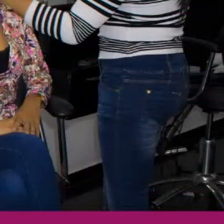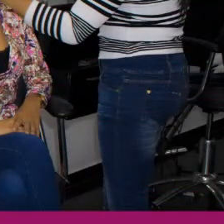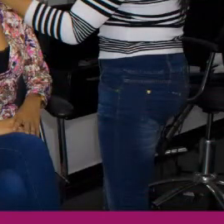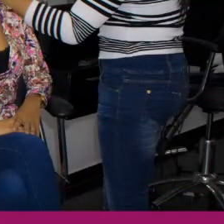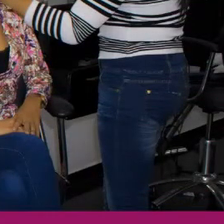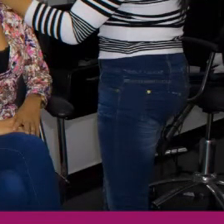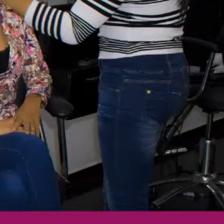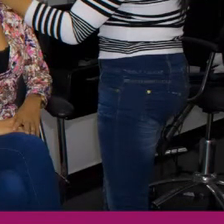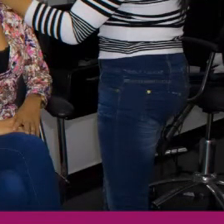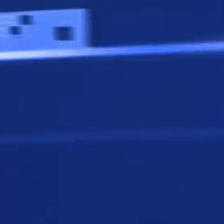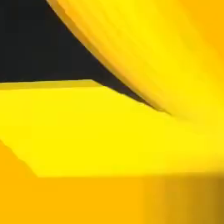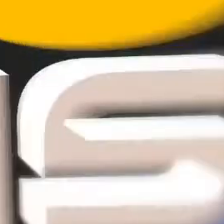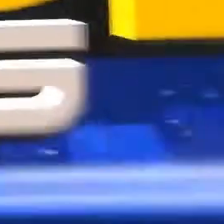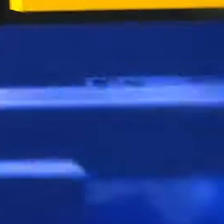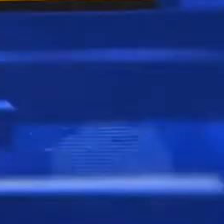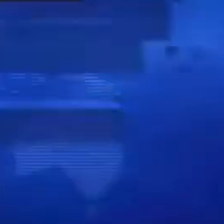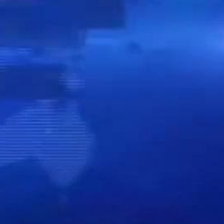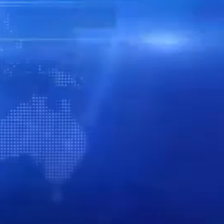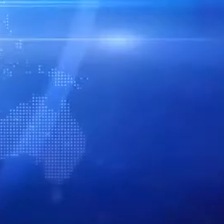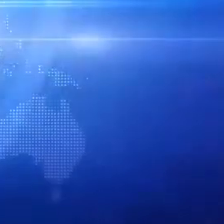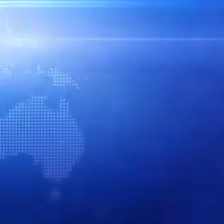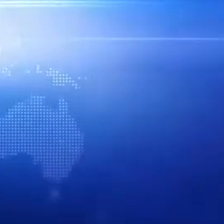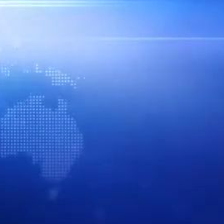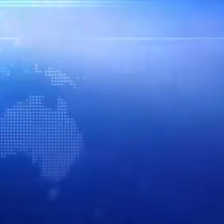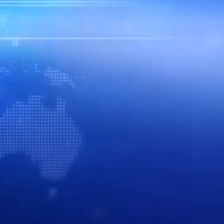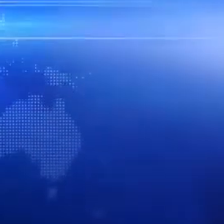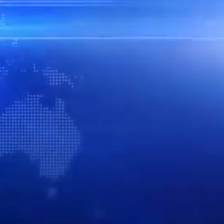un solo lugar.